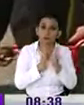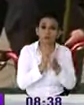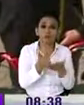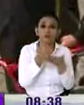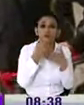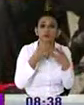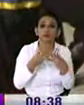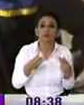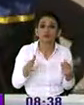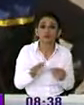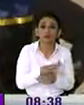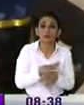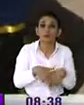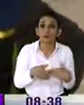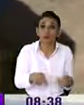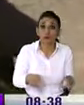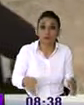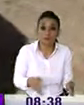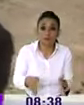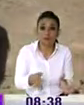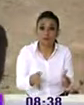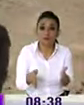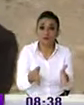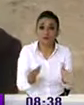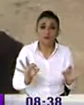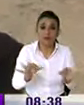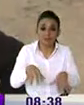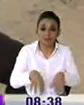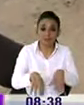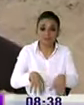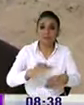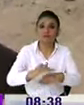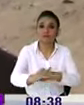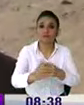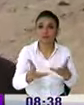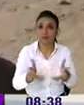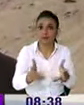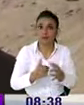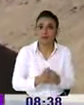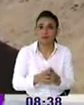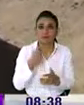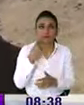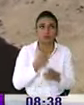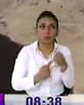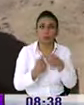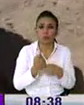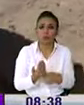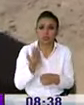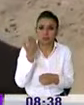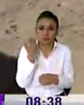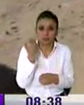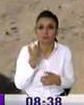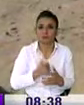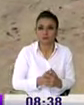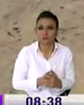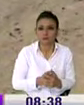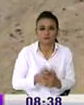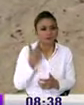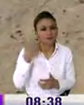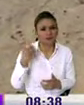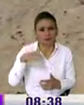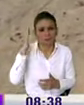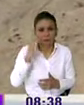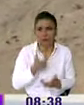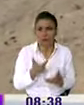ayudar esta calle que está sin adoquinar. Desde hace un año, desde hace mucho tiempo atrás